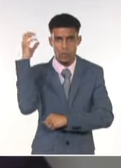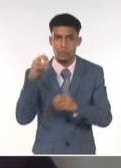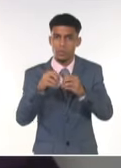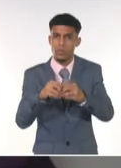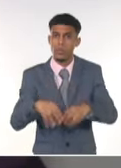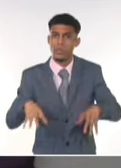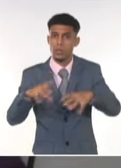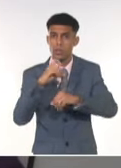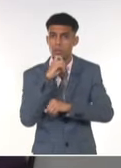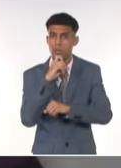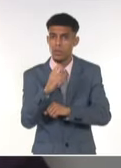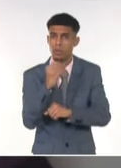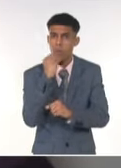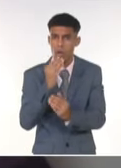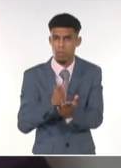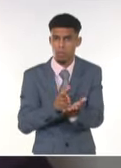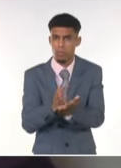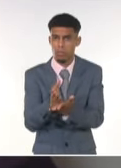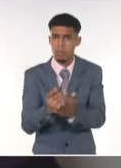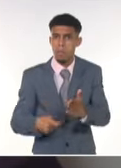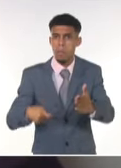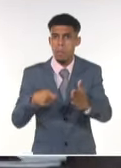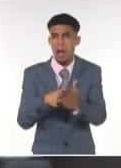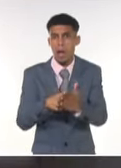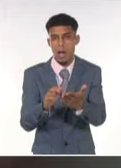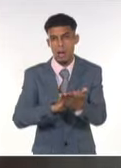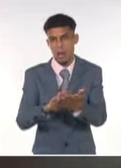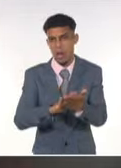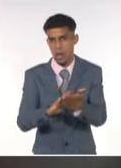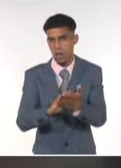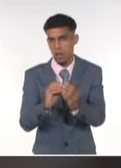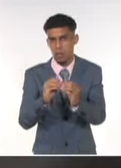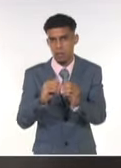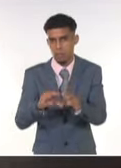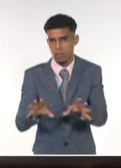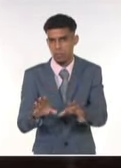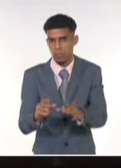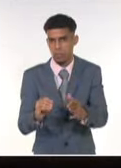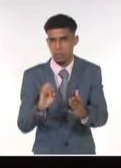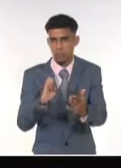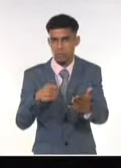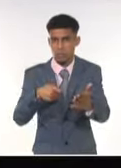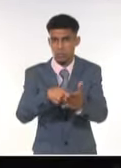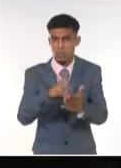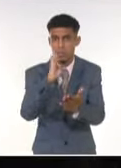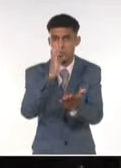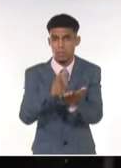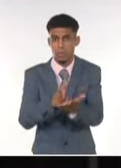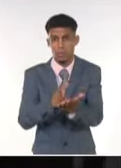para mantener el acceso gratuito y universal a la educación, una de las grandes conquistas de la